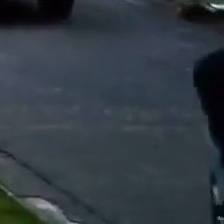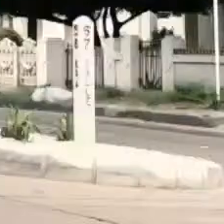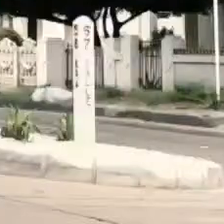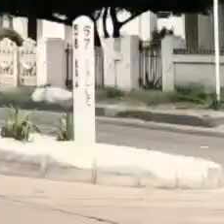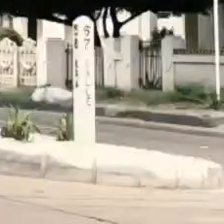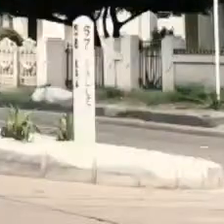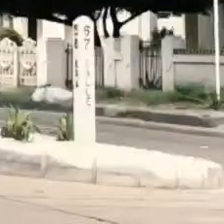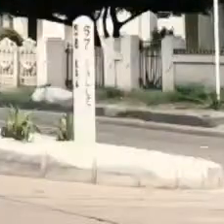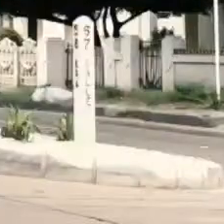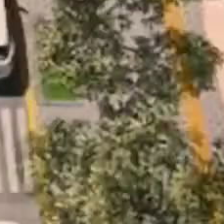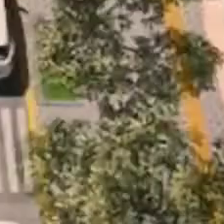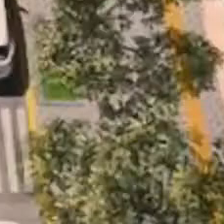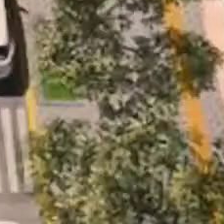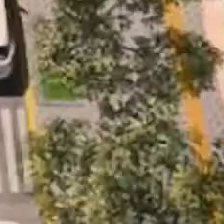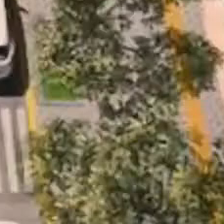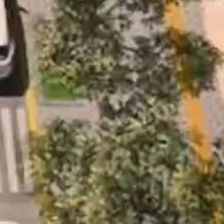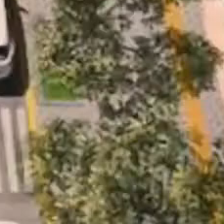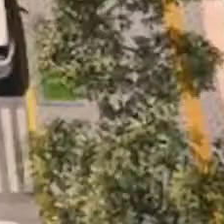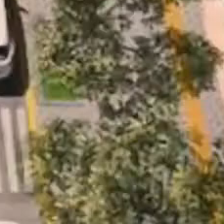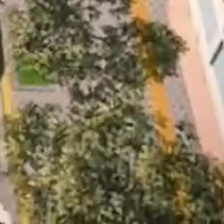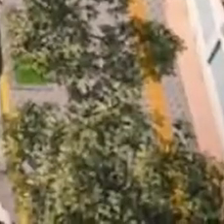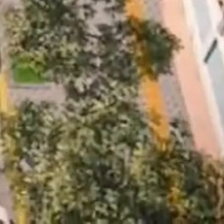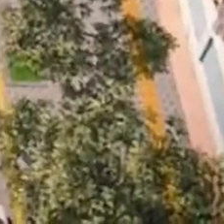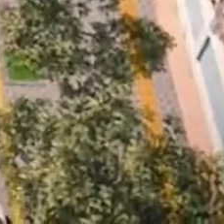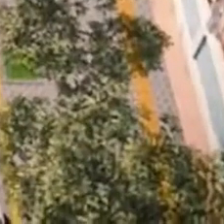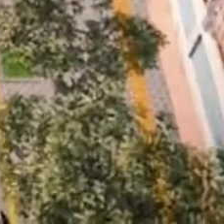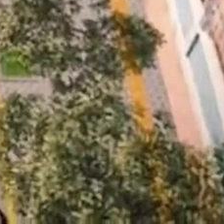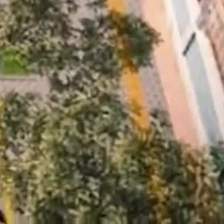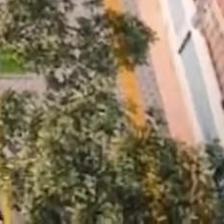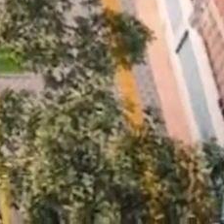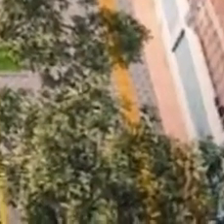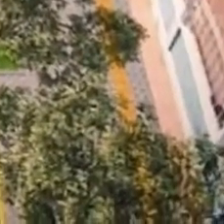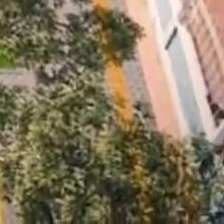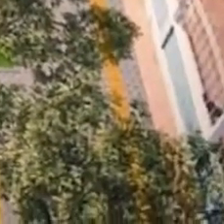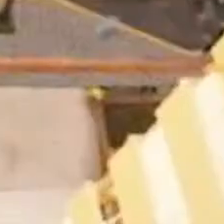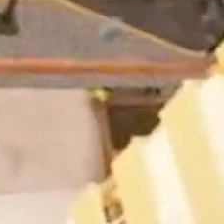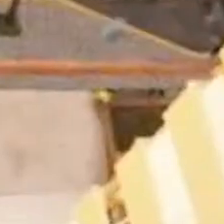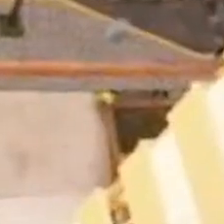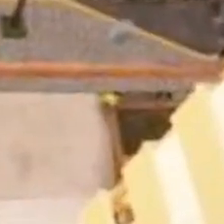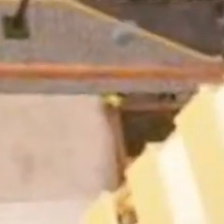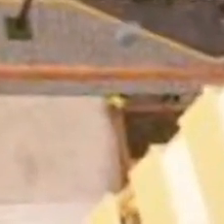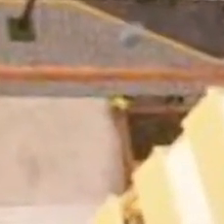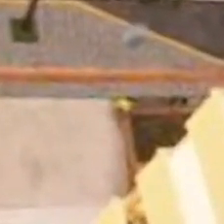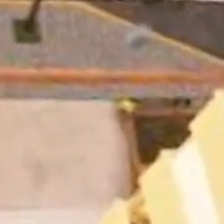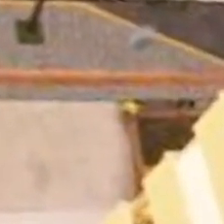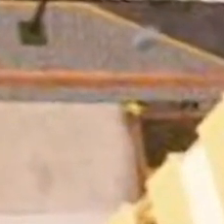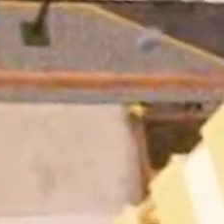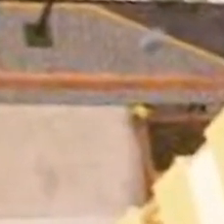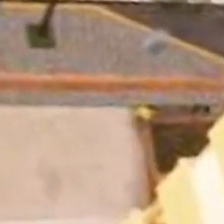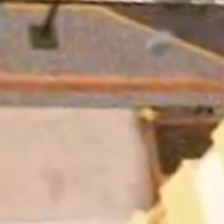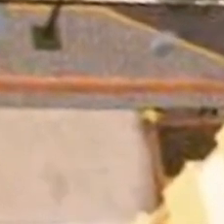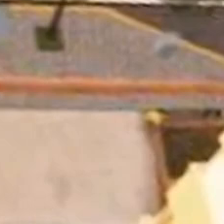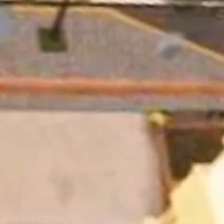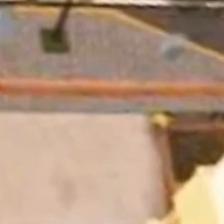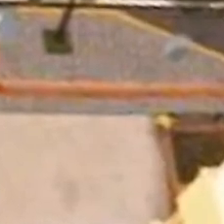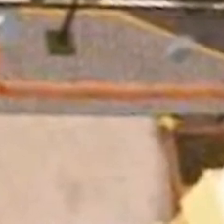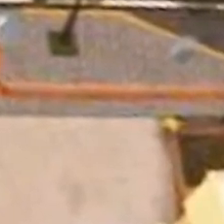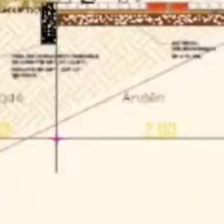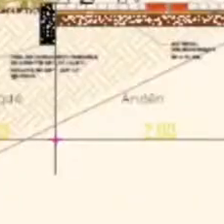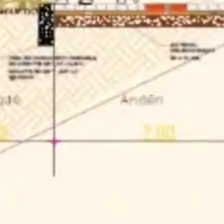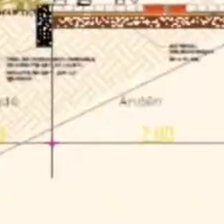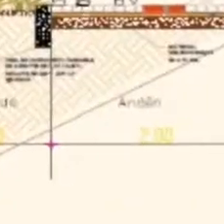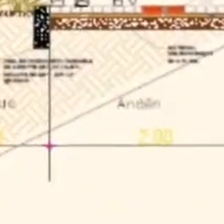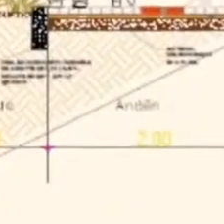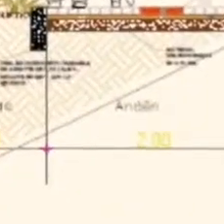adecuación y construcción de andenes, bulevares y otros aspectos del espacio público que disminuyan los niveles de contaminación